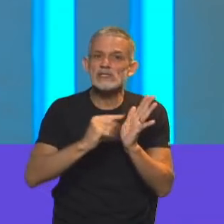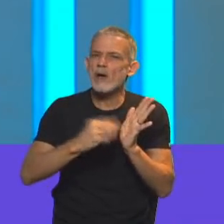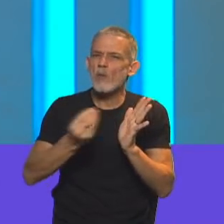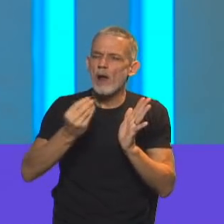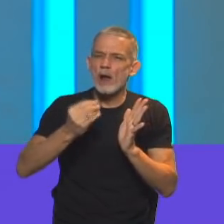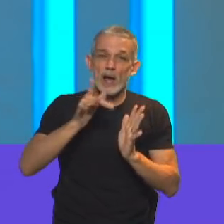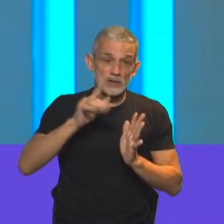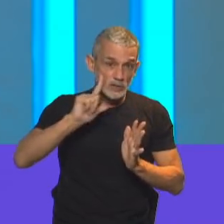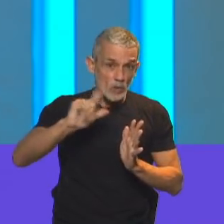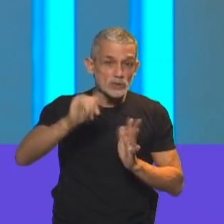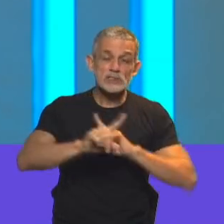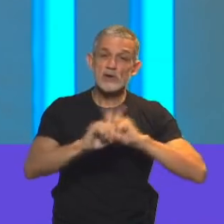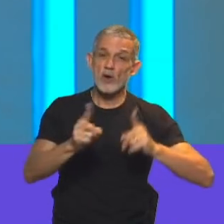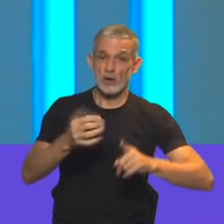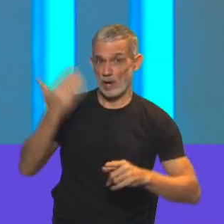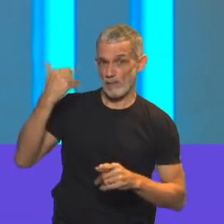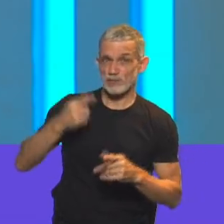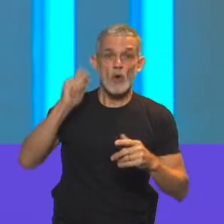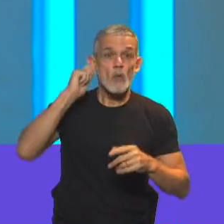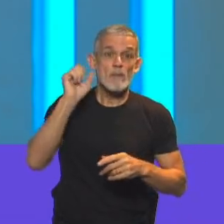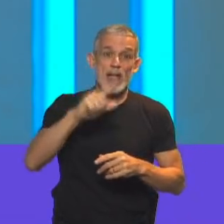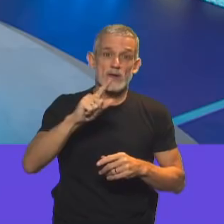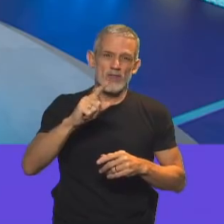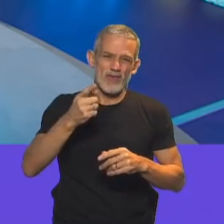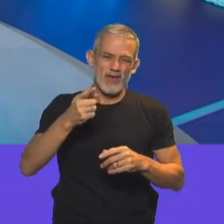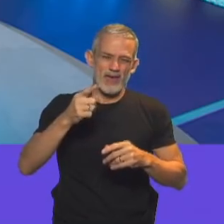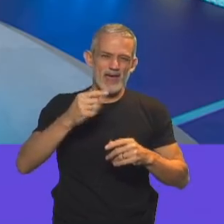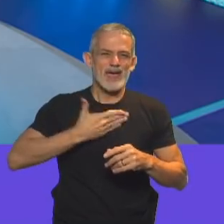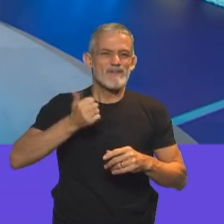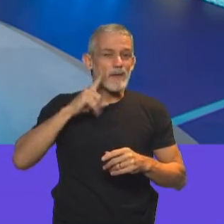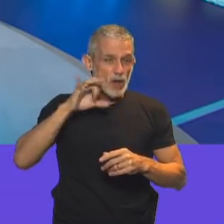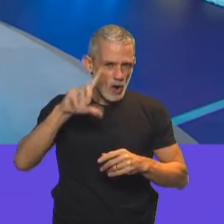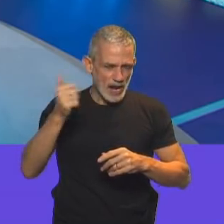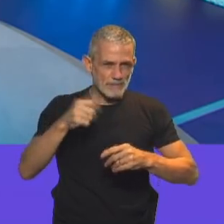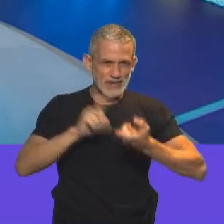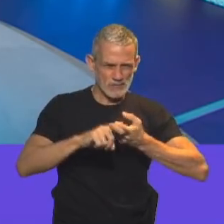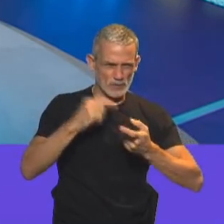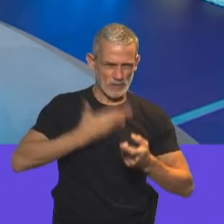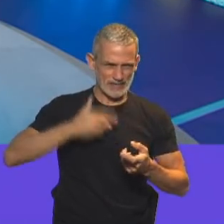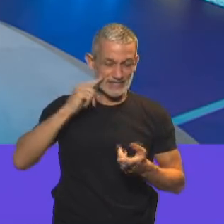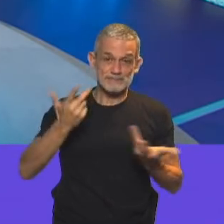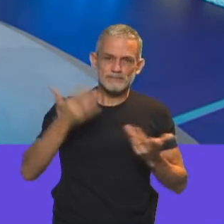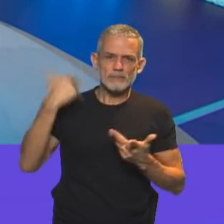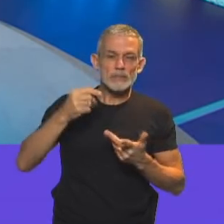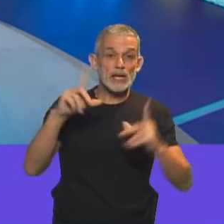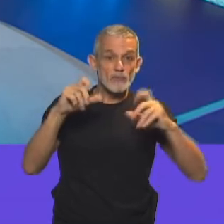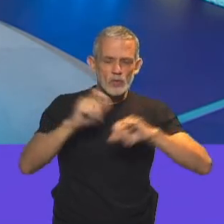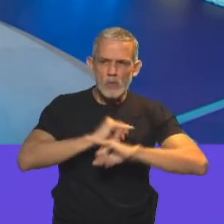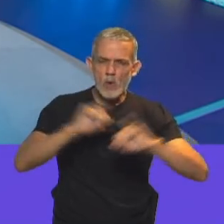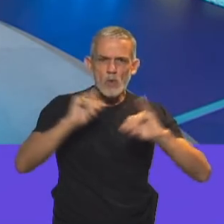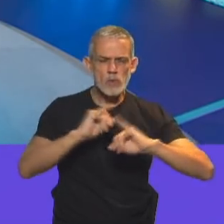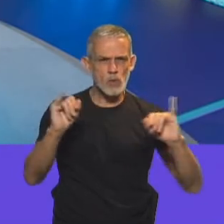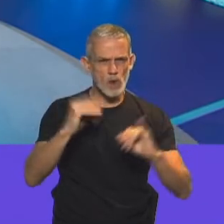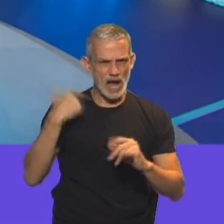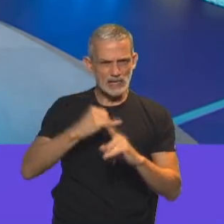el 14 de julio pasado en el cumpleaños de la primera dama vamos a aclarar que la imagen de ayer por la tarde cerca del mediodía comenzó a difundirse de manera pública